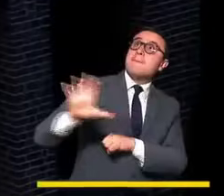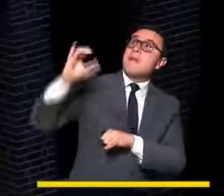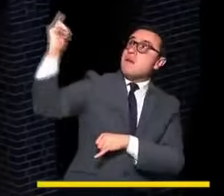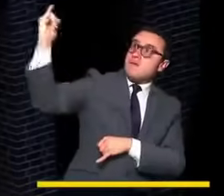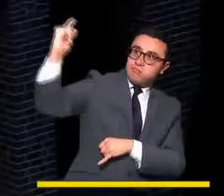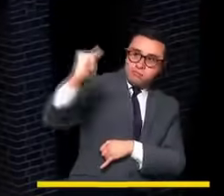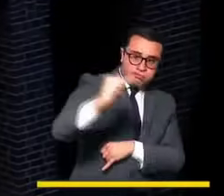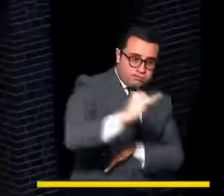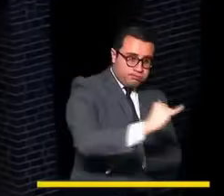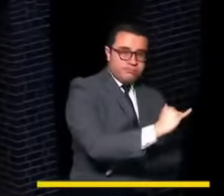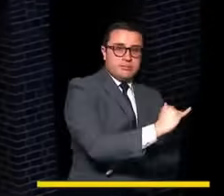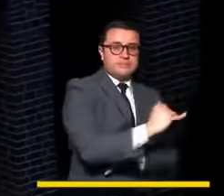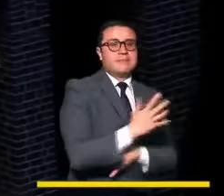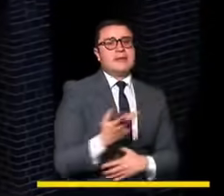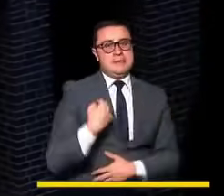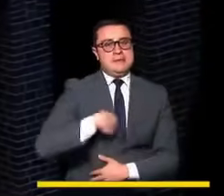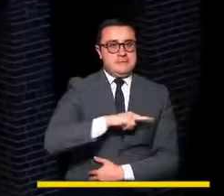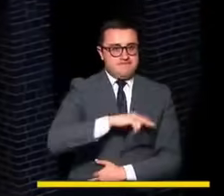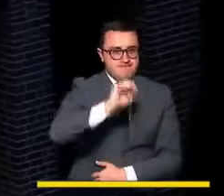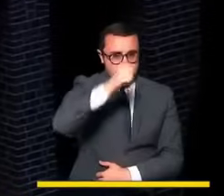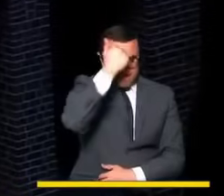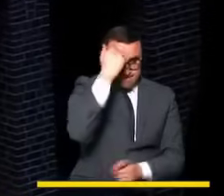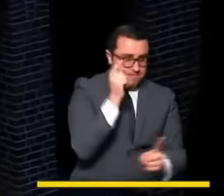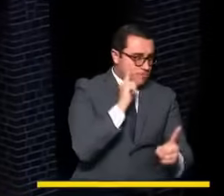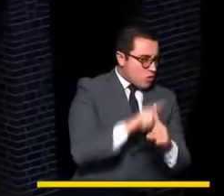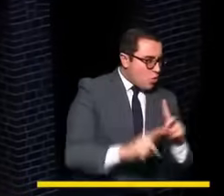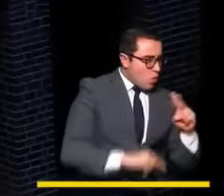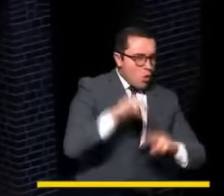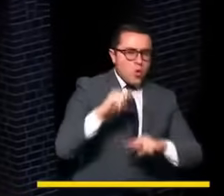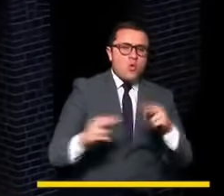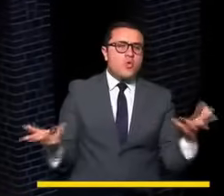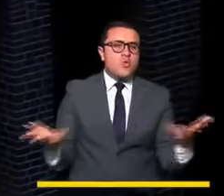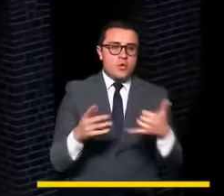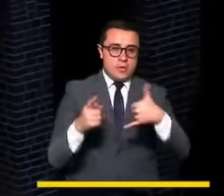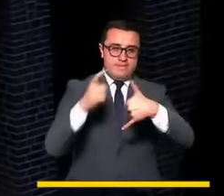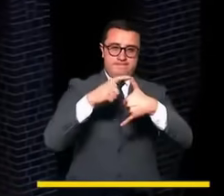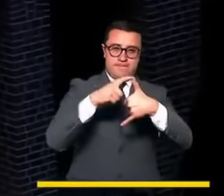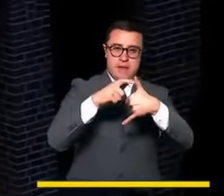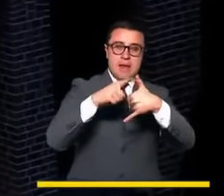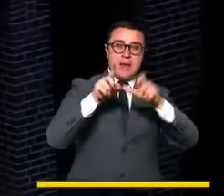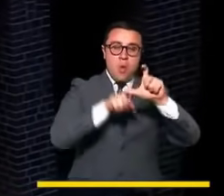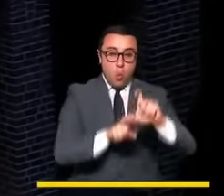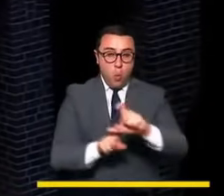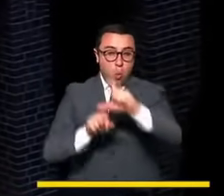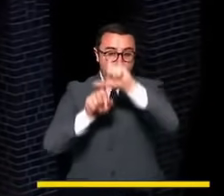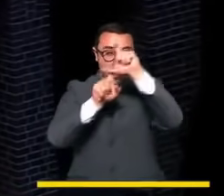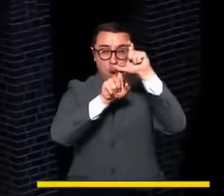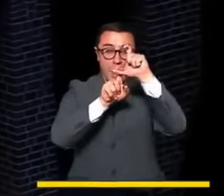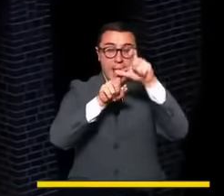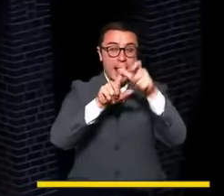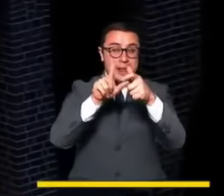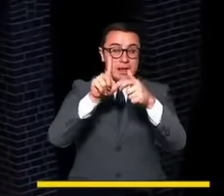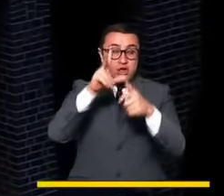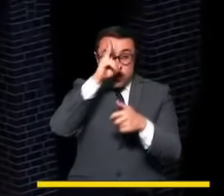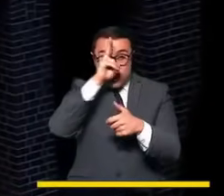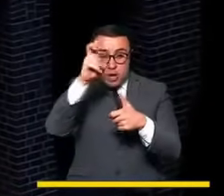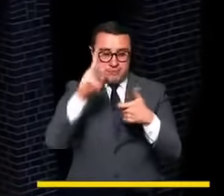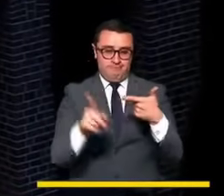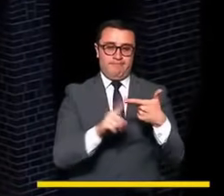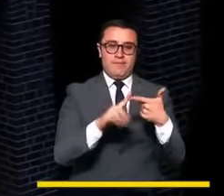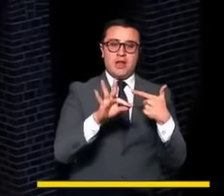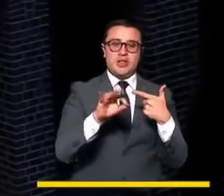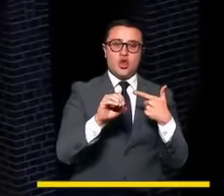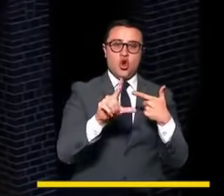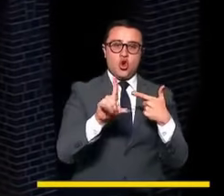está una priorización de pistas: Alta Guajira, Tolú, las pistas del